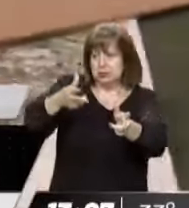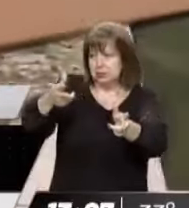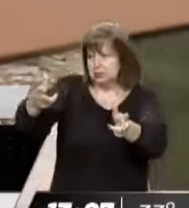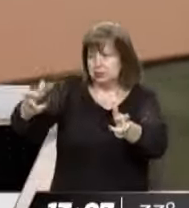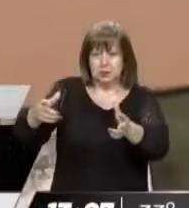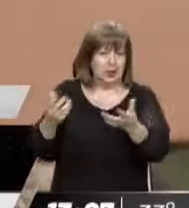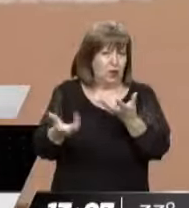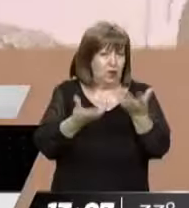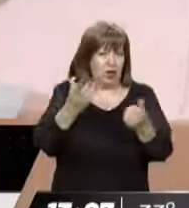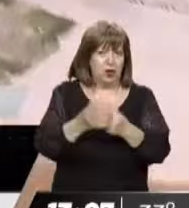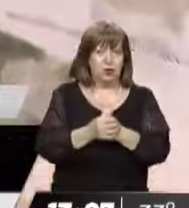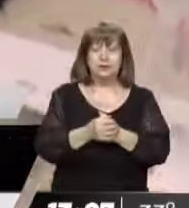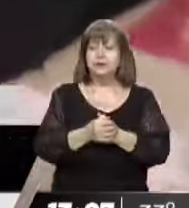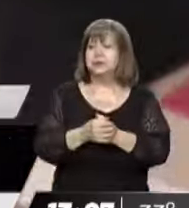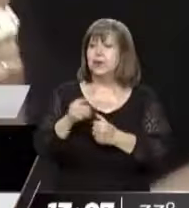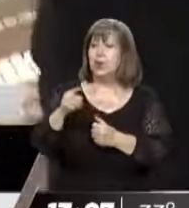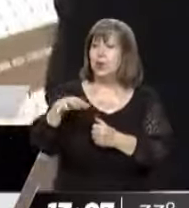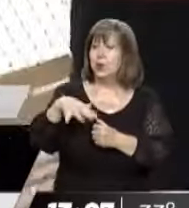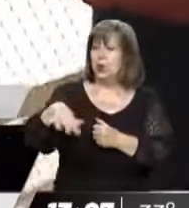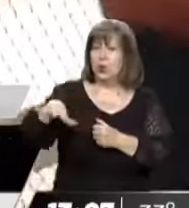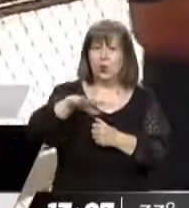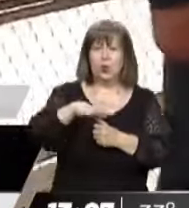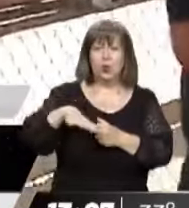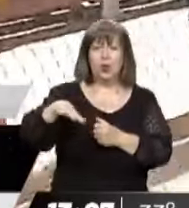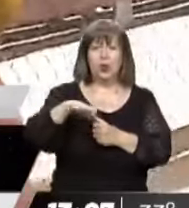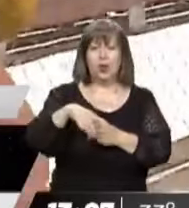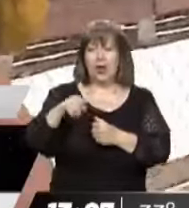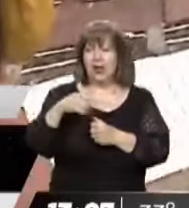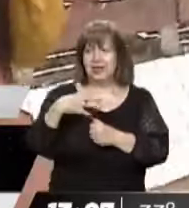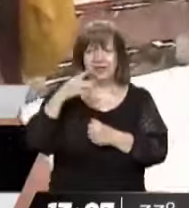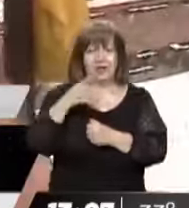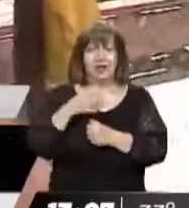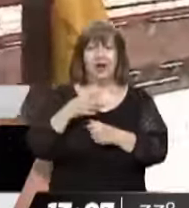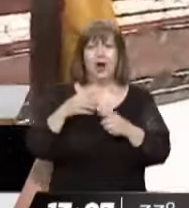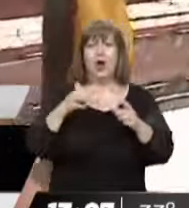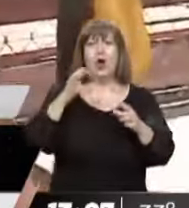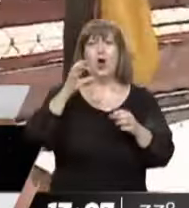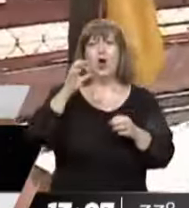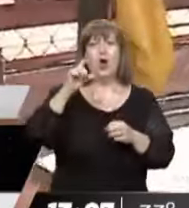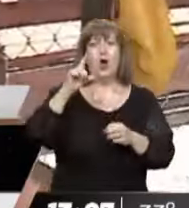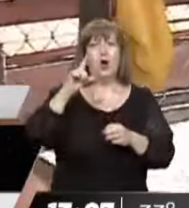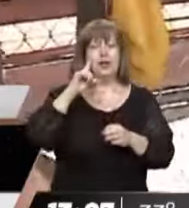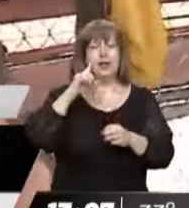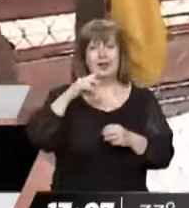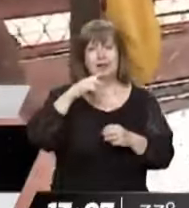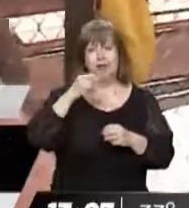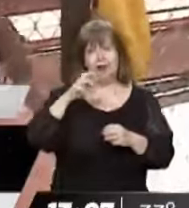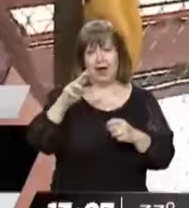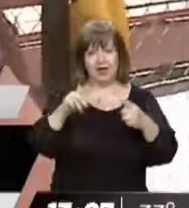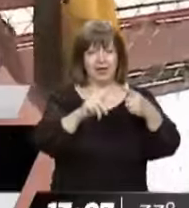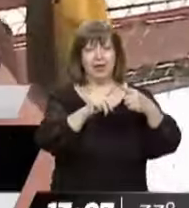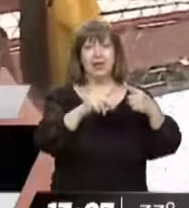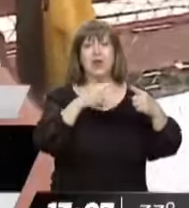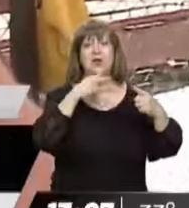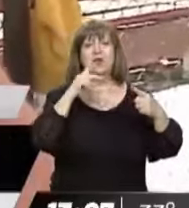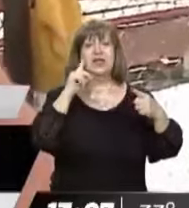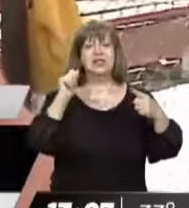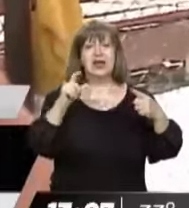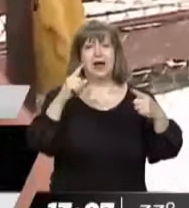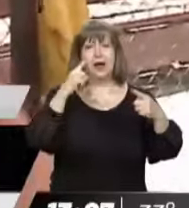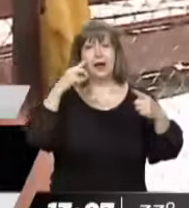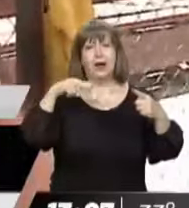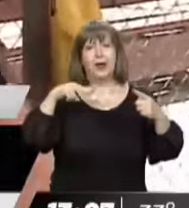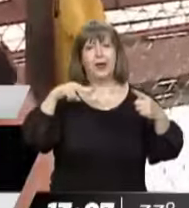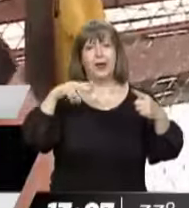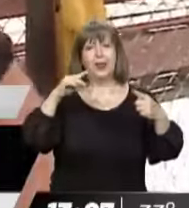decían que fue una de las peores zonas esta del Olivar. Esta es una de las peores zonas, el Olivar y Villa Independencia. Sí. Ricardo, una pregunta difícil. Me decían, hay